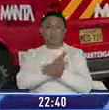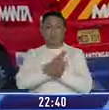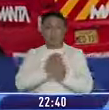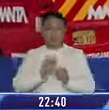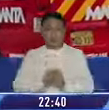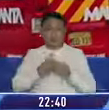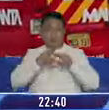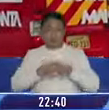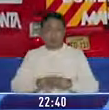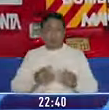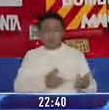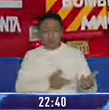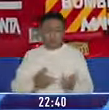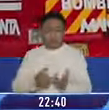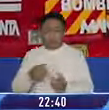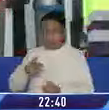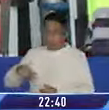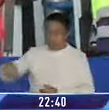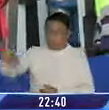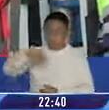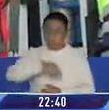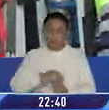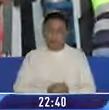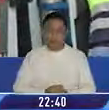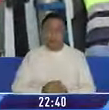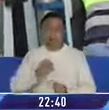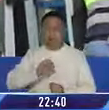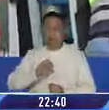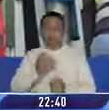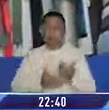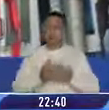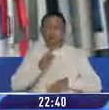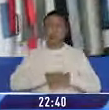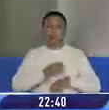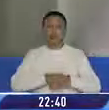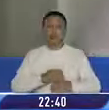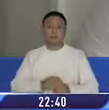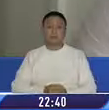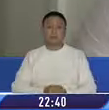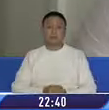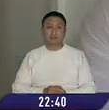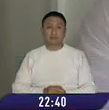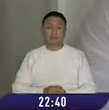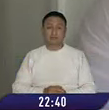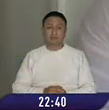una inspección del Cuerpo de Bomberos se determinó una posible causa. La cañería